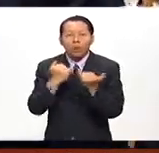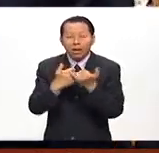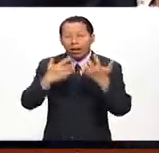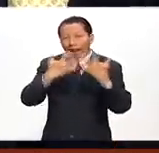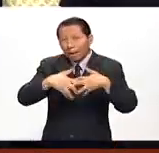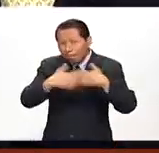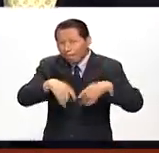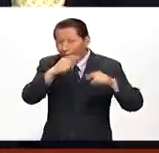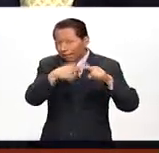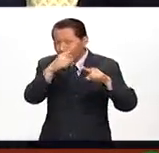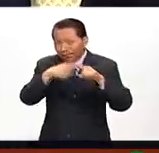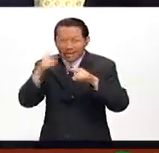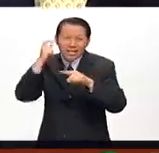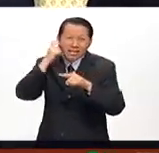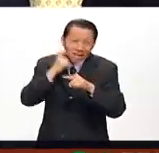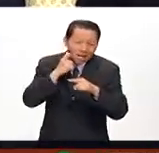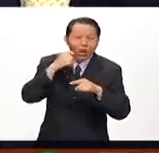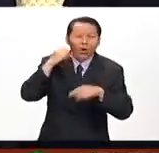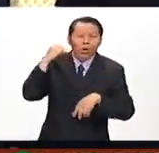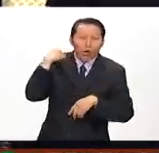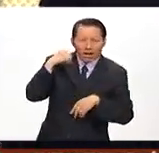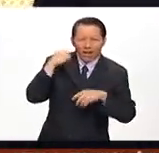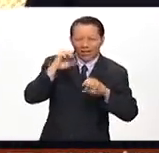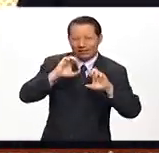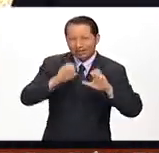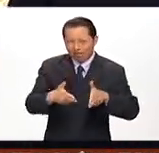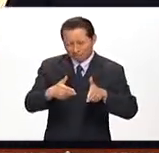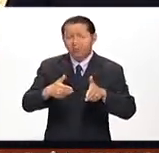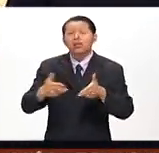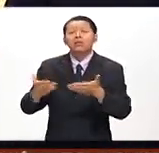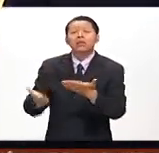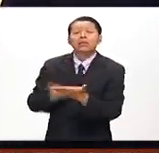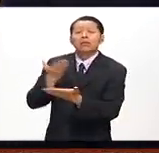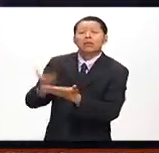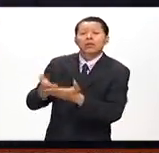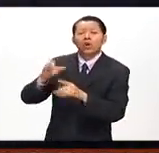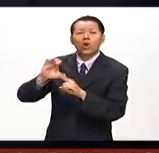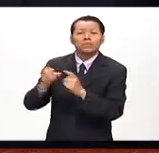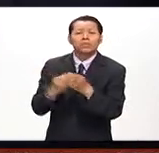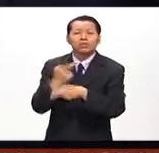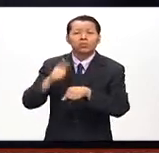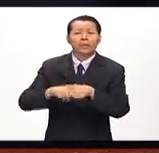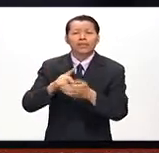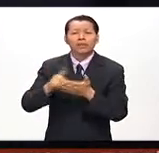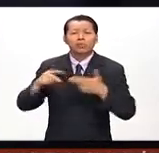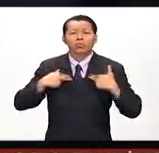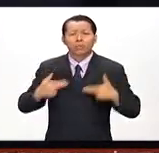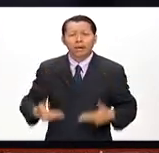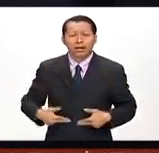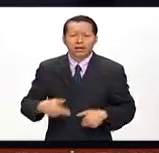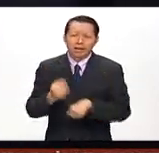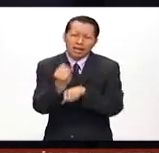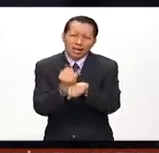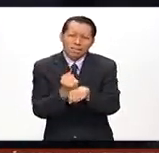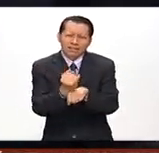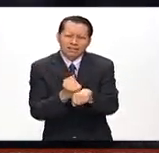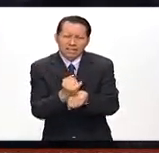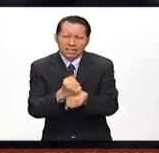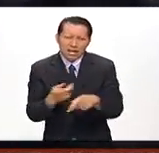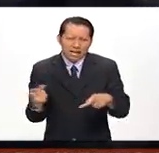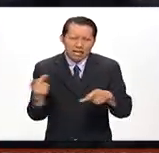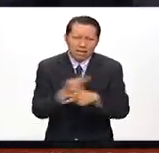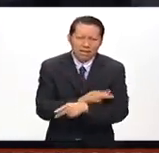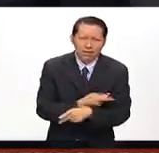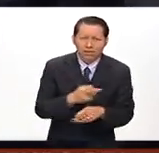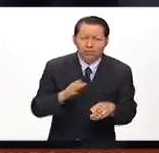Guerrero, Oaxaca y Chiapas, entregó una petición formal a la Comisión Nacional de Derechos Humanos para que investiguen actos de omisión y